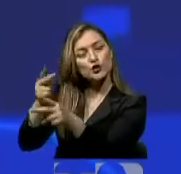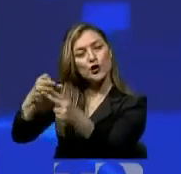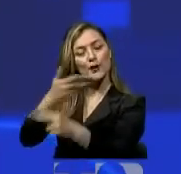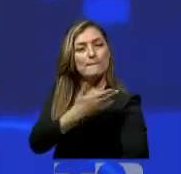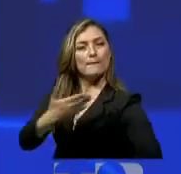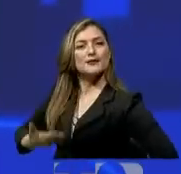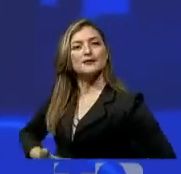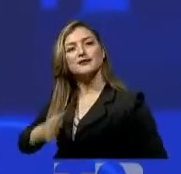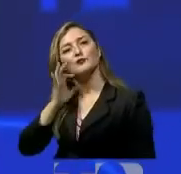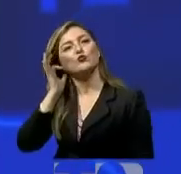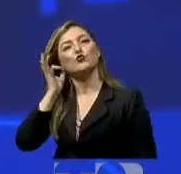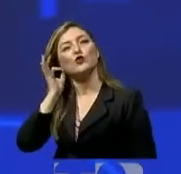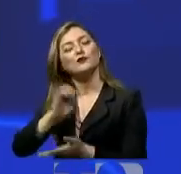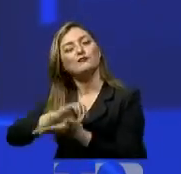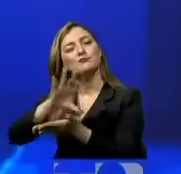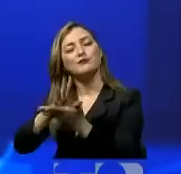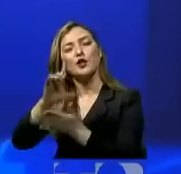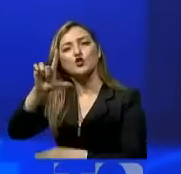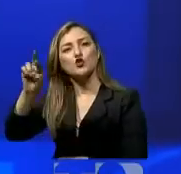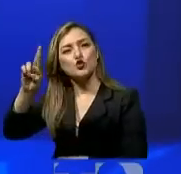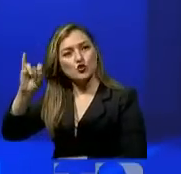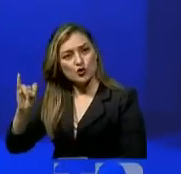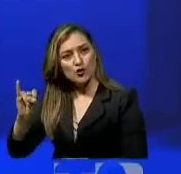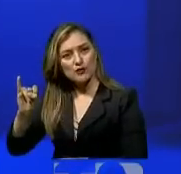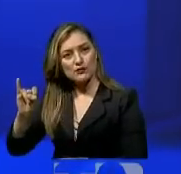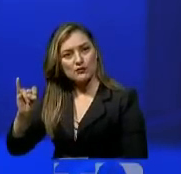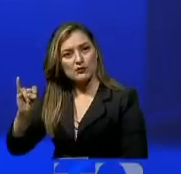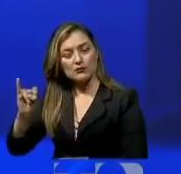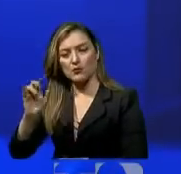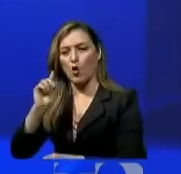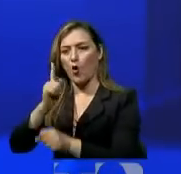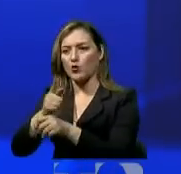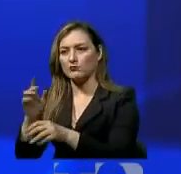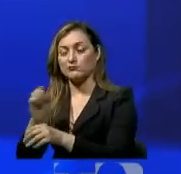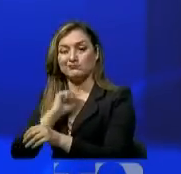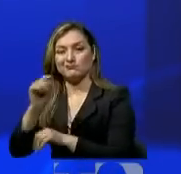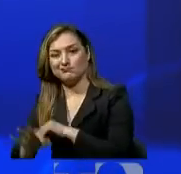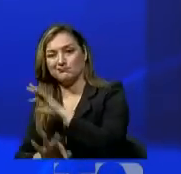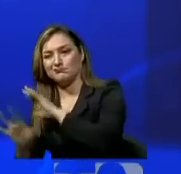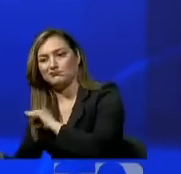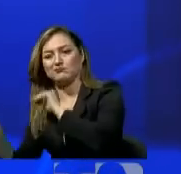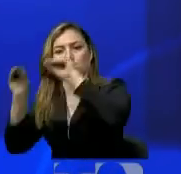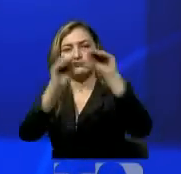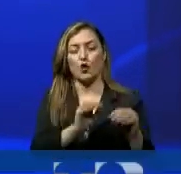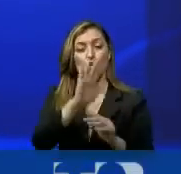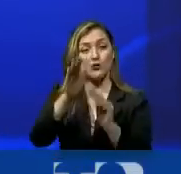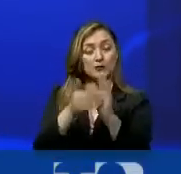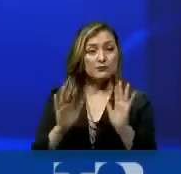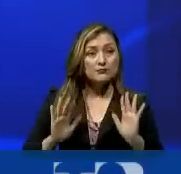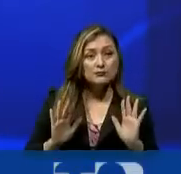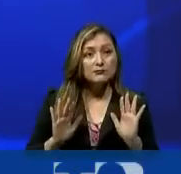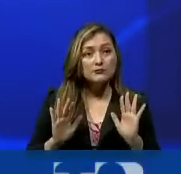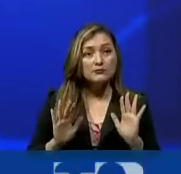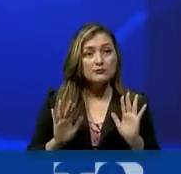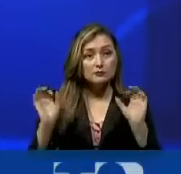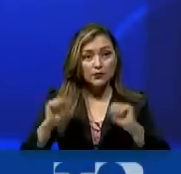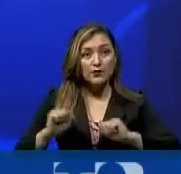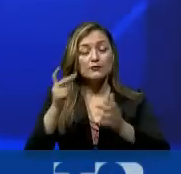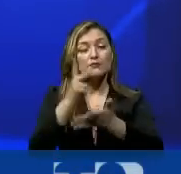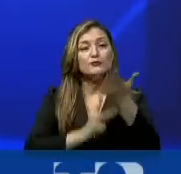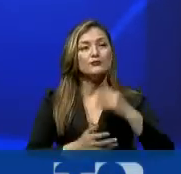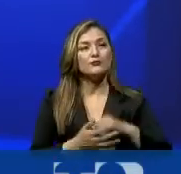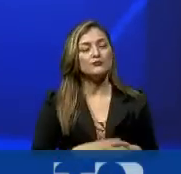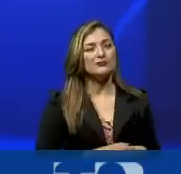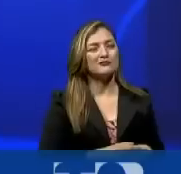regrese puesto? ¿Qué va a pasar en ese momento? Bueno, no puede decidir porque no se tramita las medidas cautelares respecto